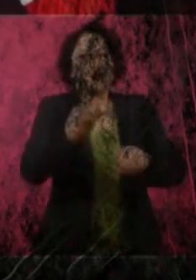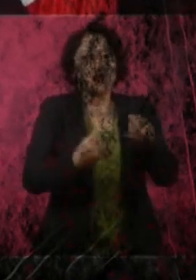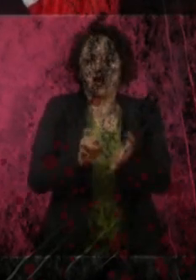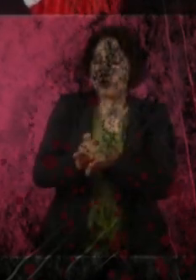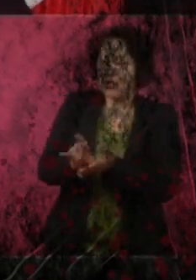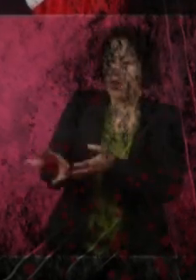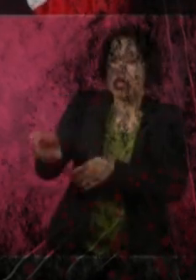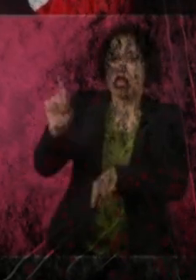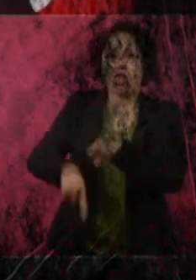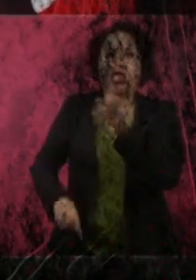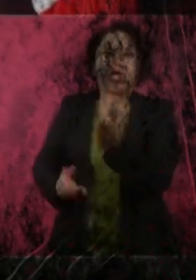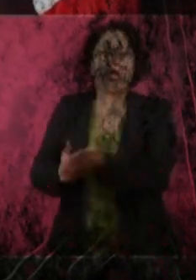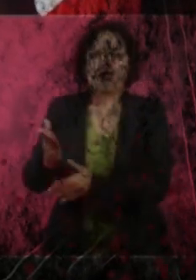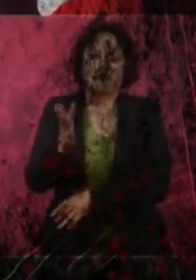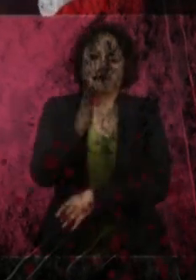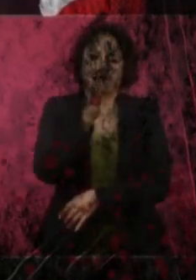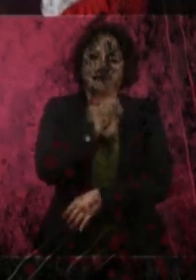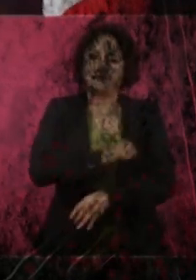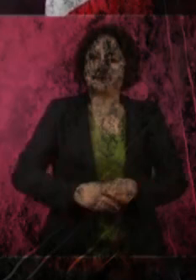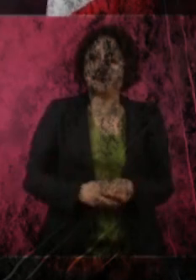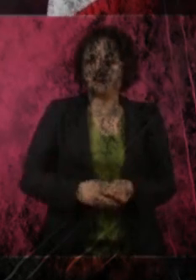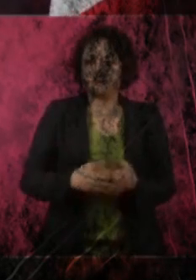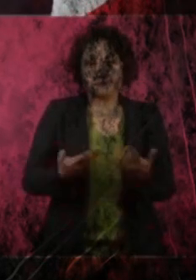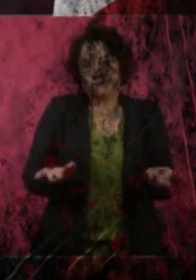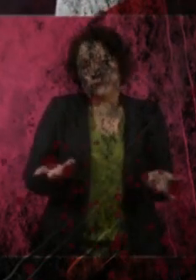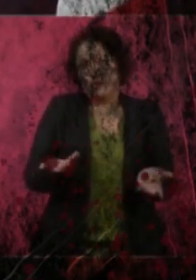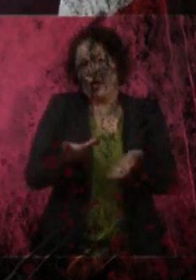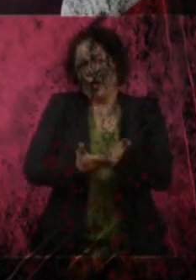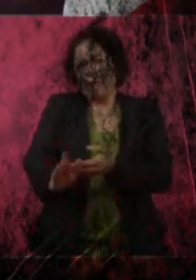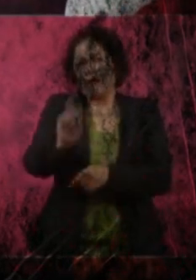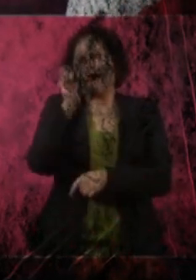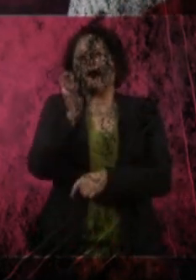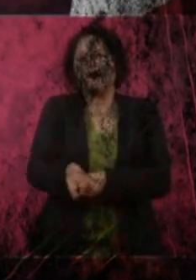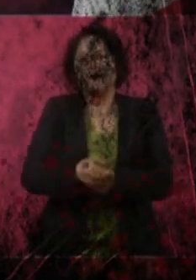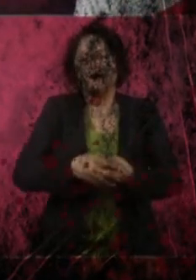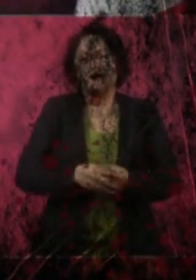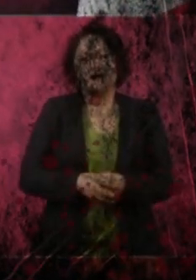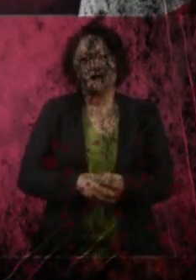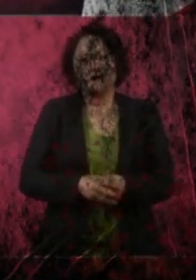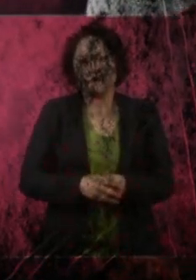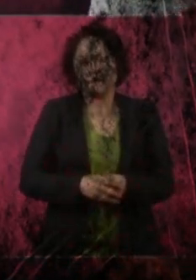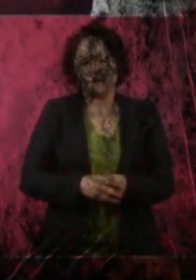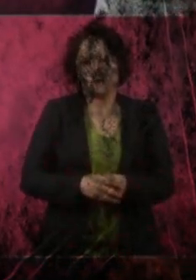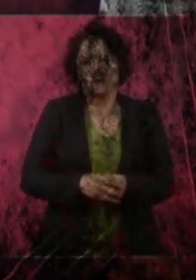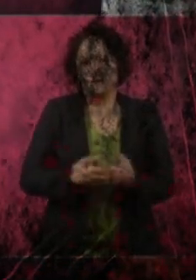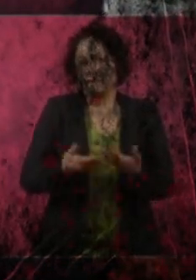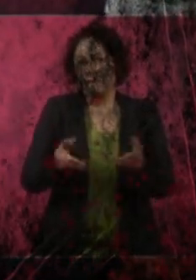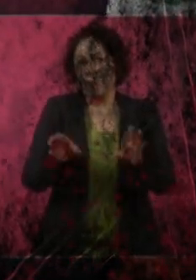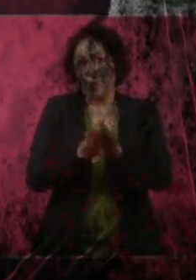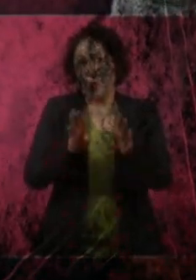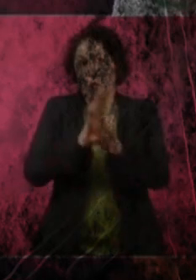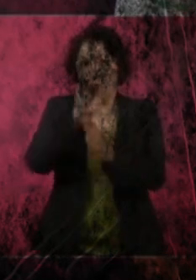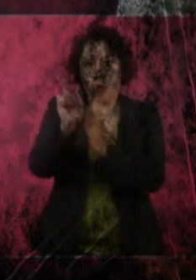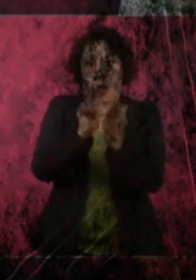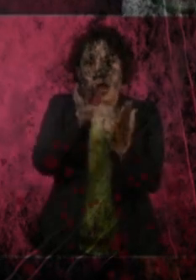Constitucionalmente, los senadores estaban obligados desde el año 2023 para nombrar a los dos magistrados que faltaban